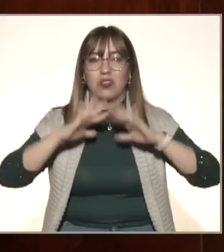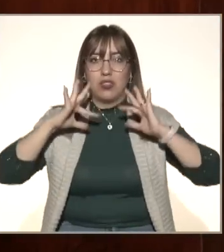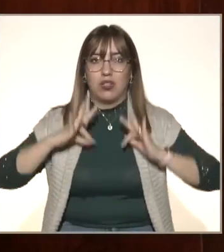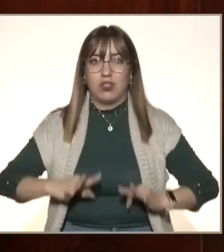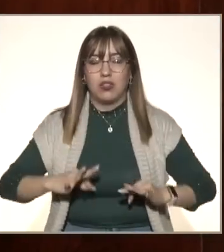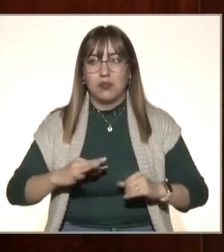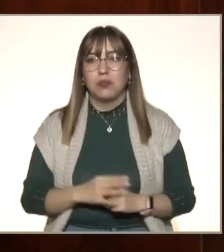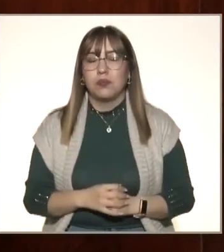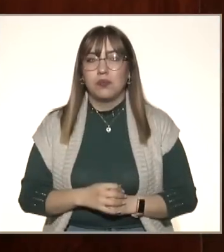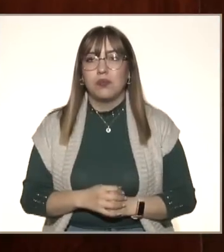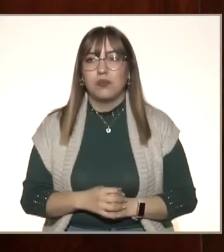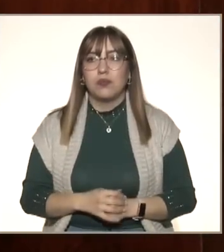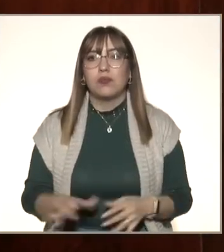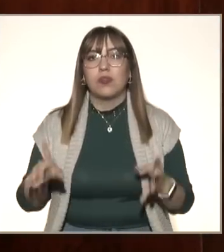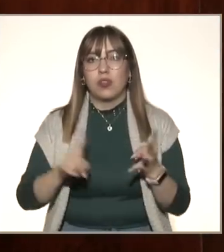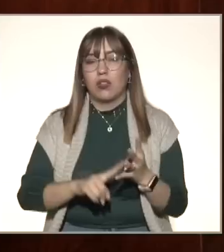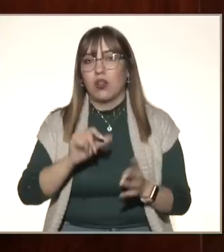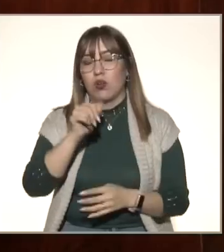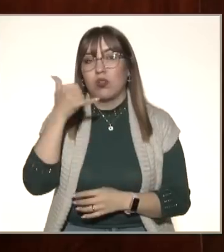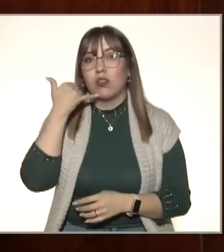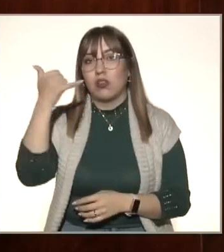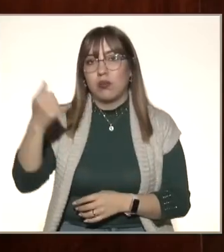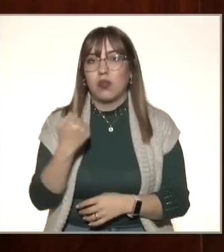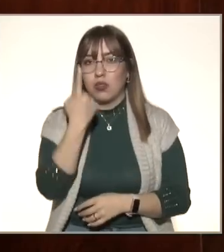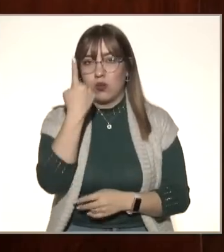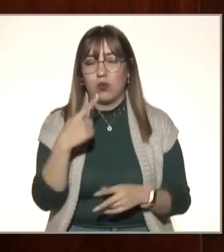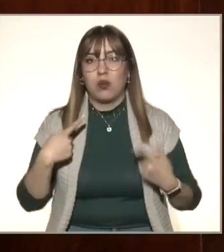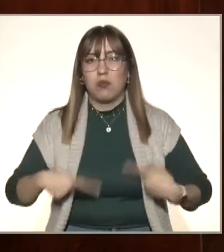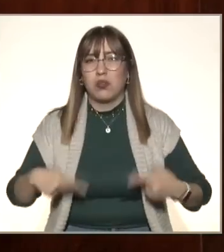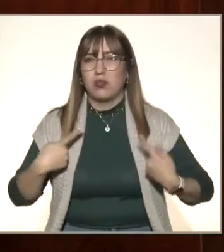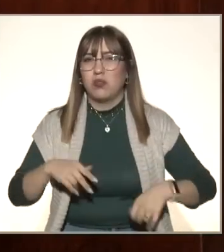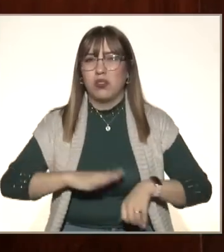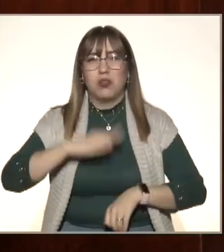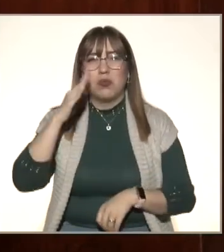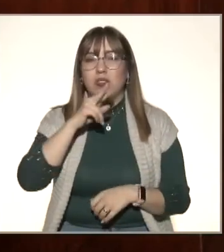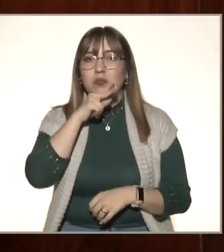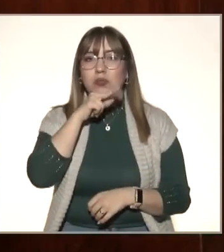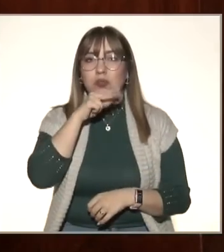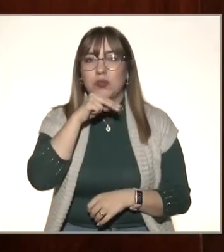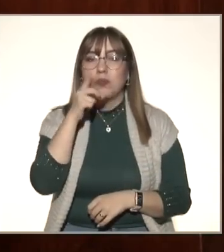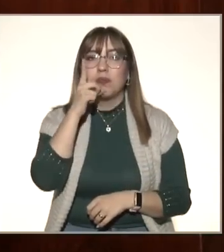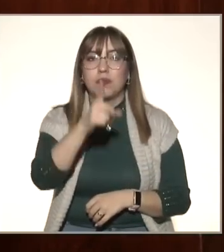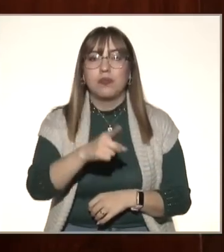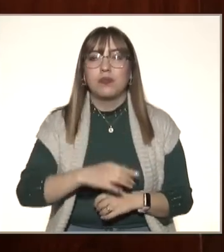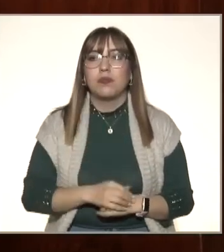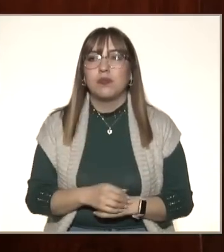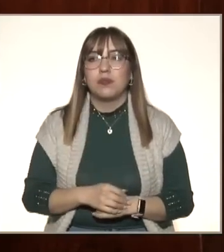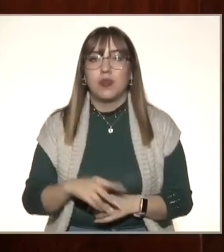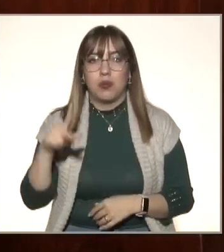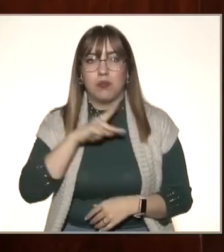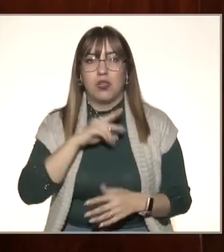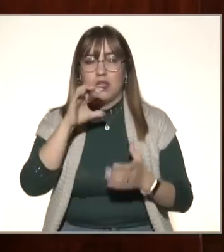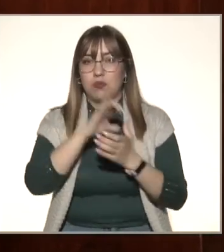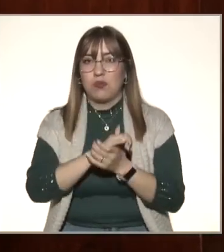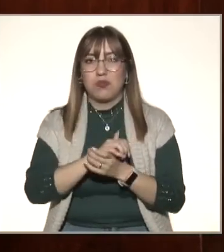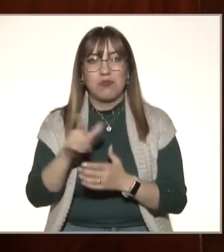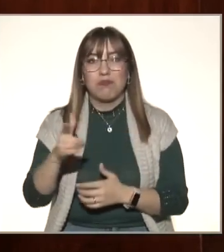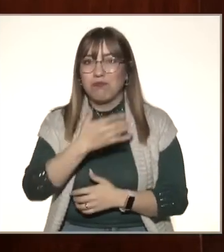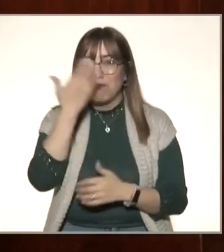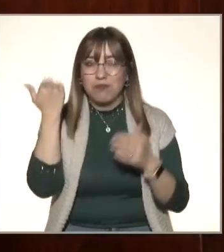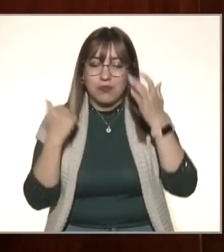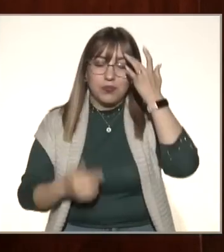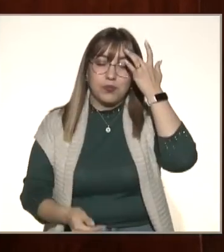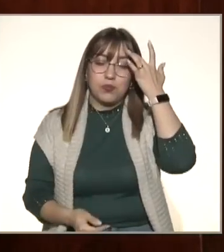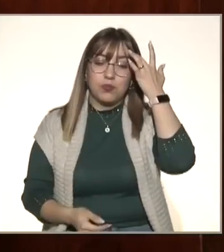nos llegó otra llamada de una persona muy preocupada Dice Esperanza, mi marido no tiene filtro, se